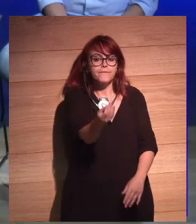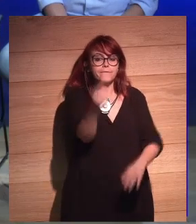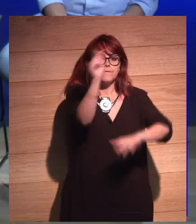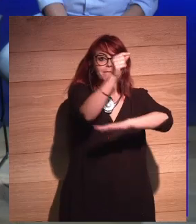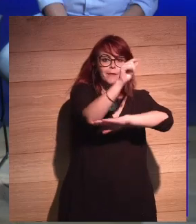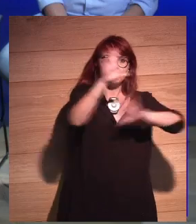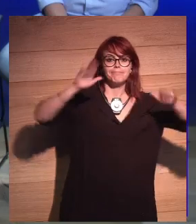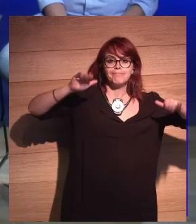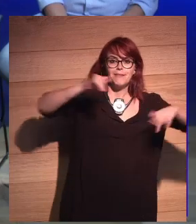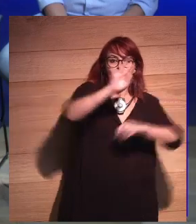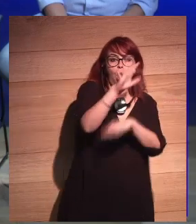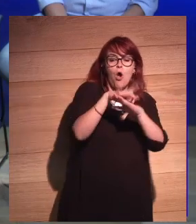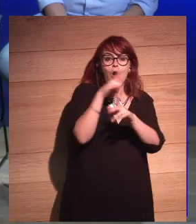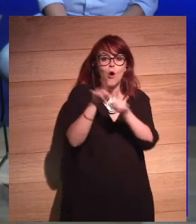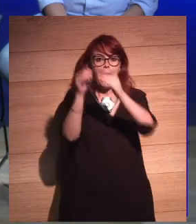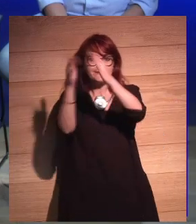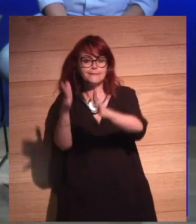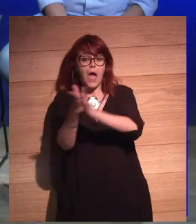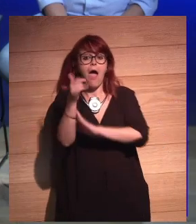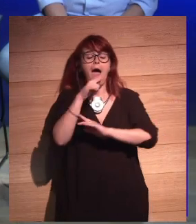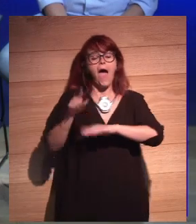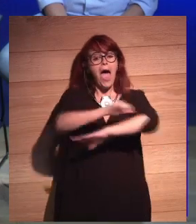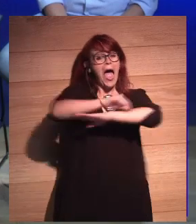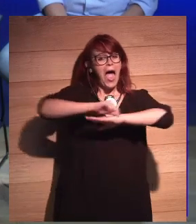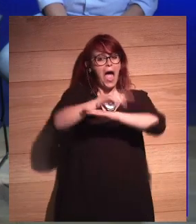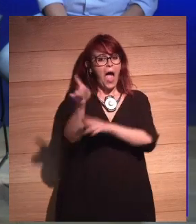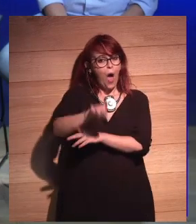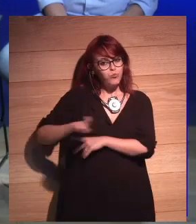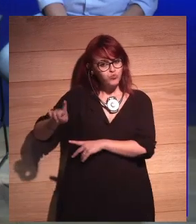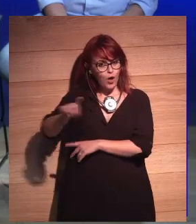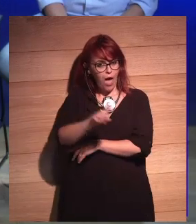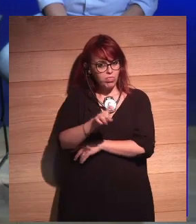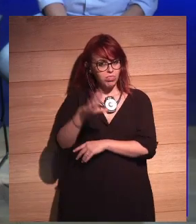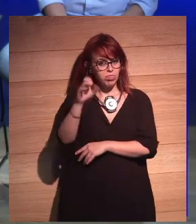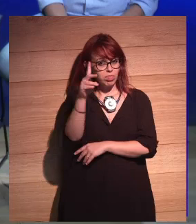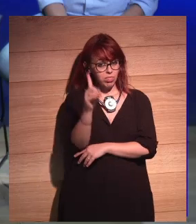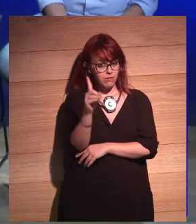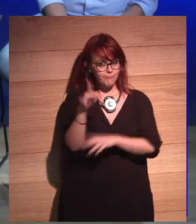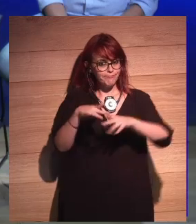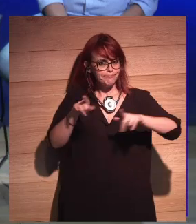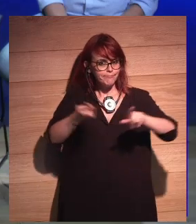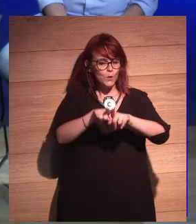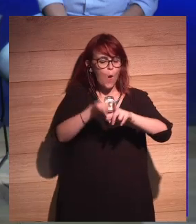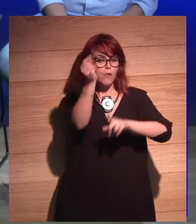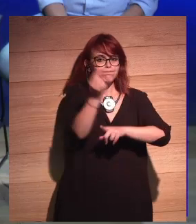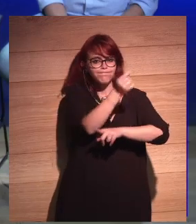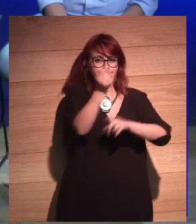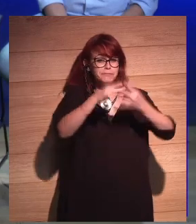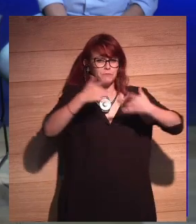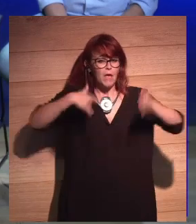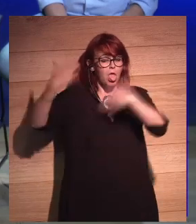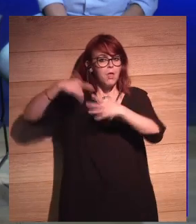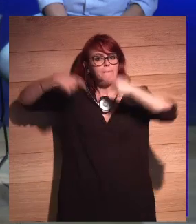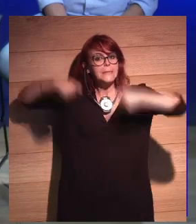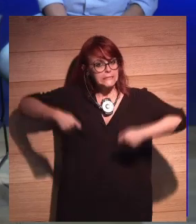casa. AutoCAD ya lo hacía eso hace muchos años. No tiene ni siquiera el concepto, ¿vale? Por eso soy muy pesado,